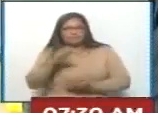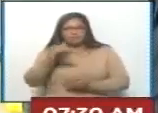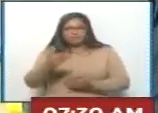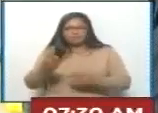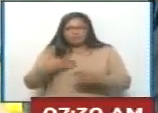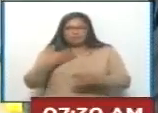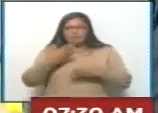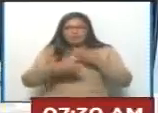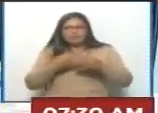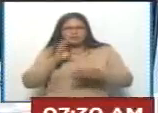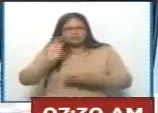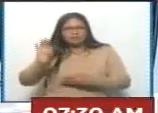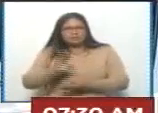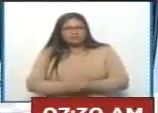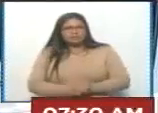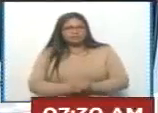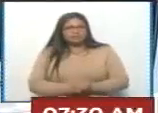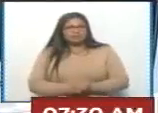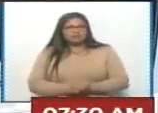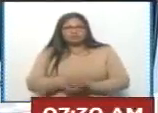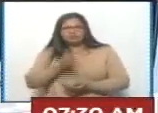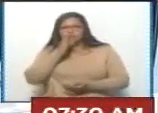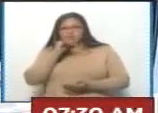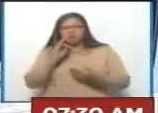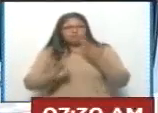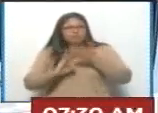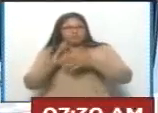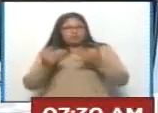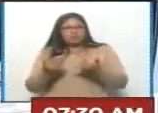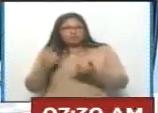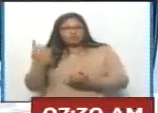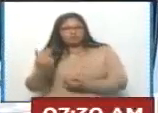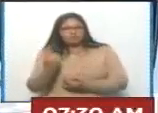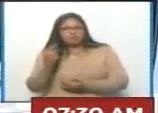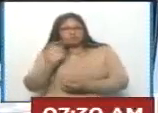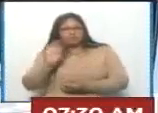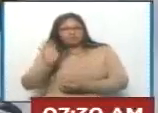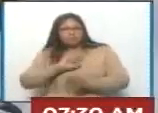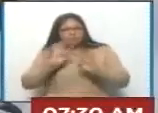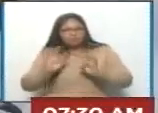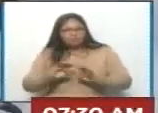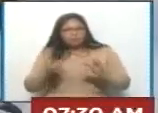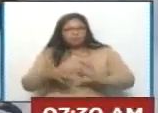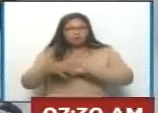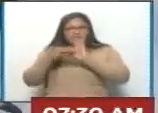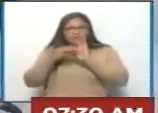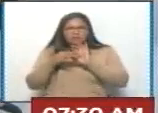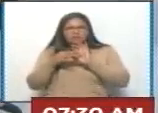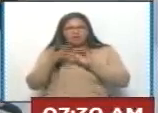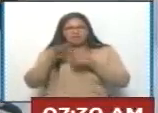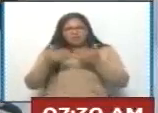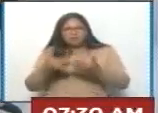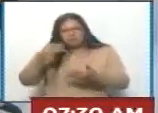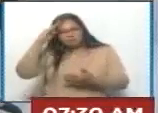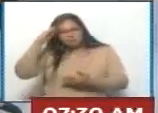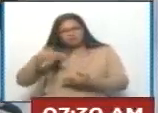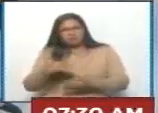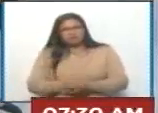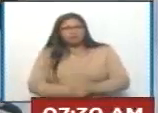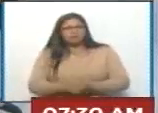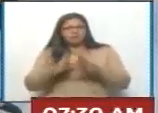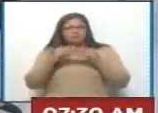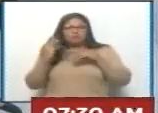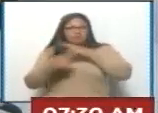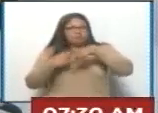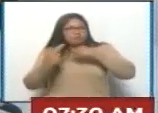de existir si no se fundamenta en una sólida unidad cívico-militar. Todas las revoluciones tienen